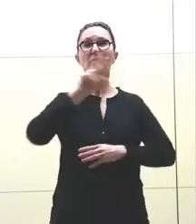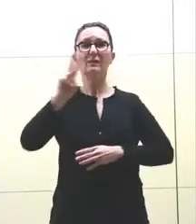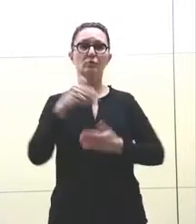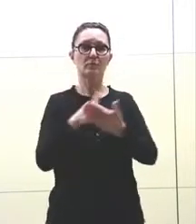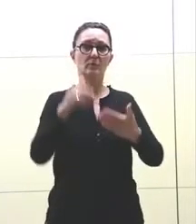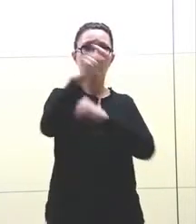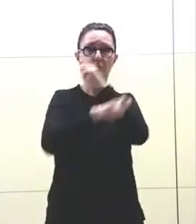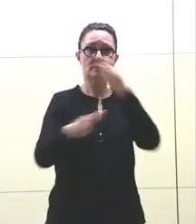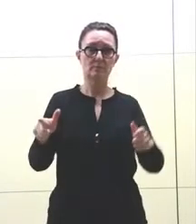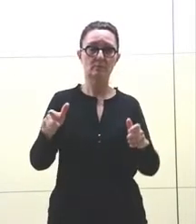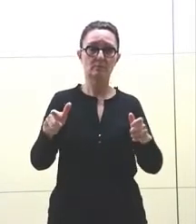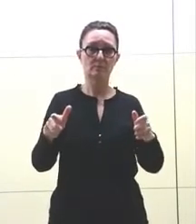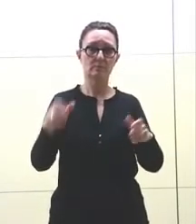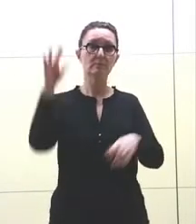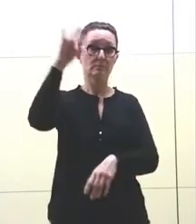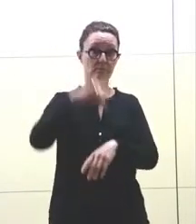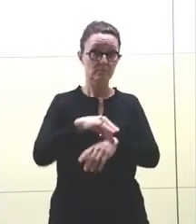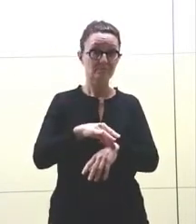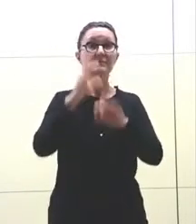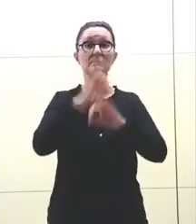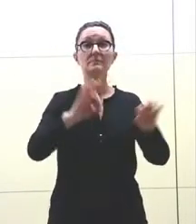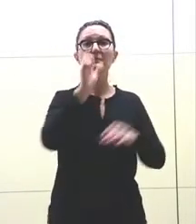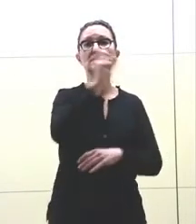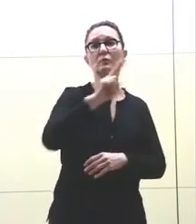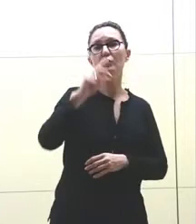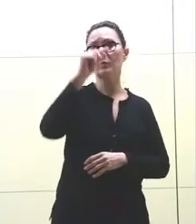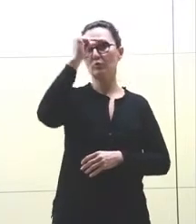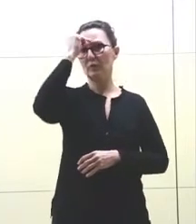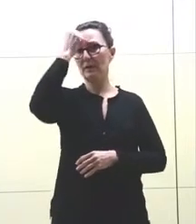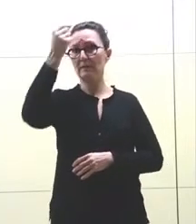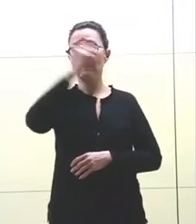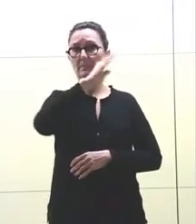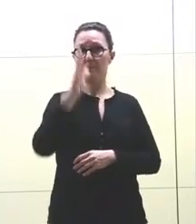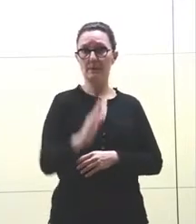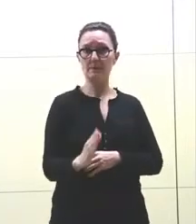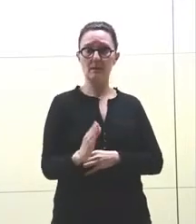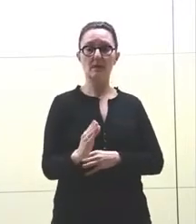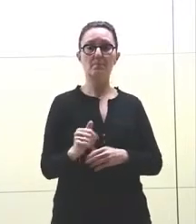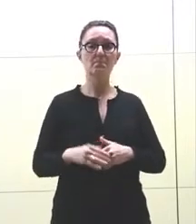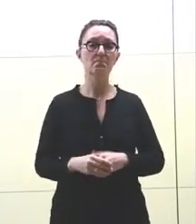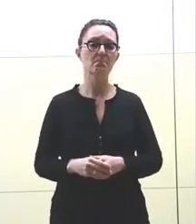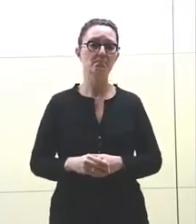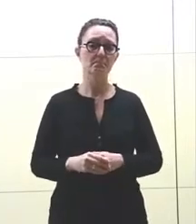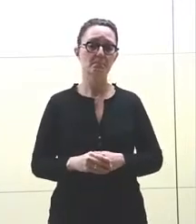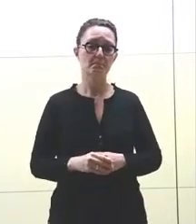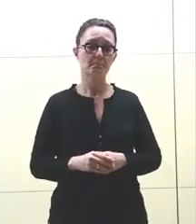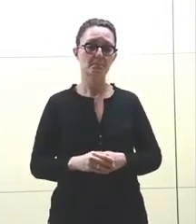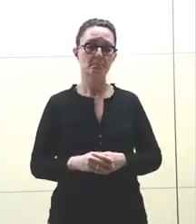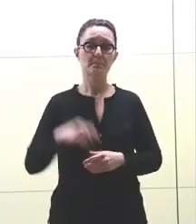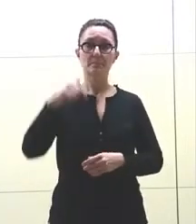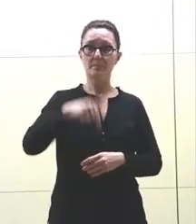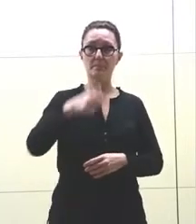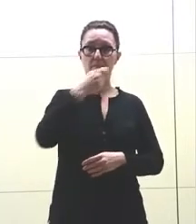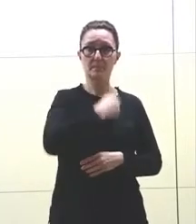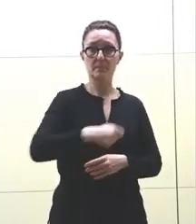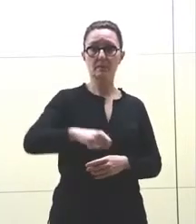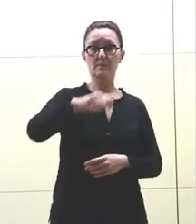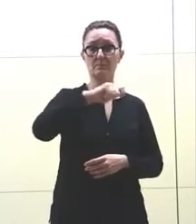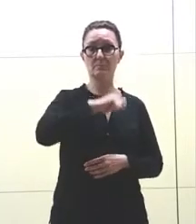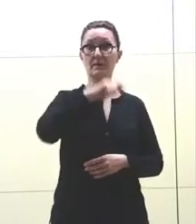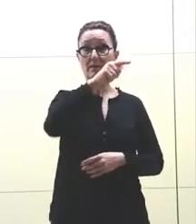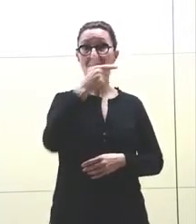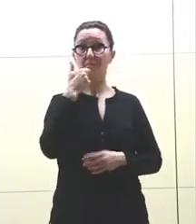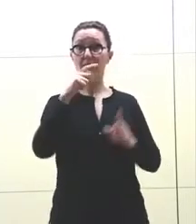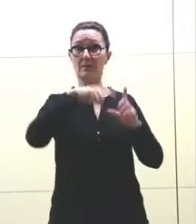personas afectadas, sobre todo en Estados Unidos, en la India, en Brasil. Y en España, según esta